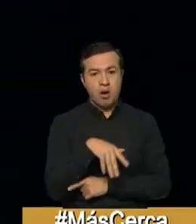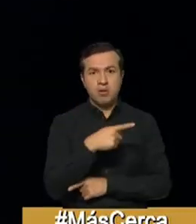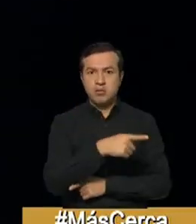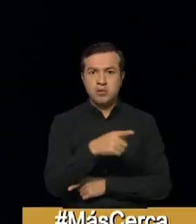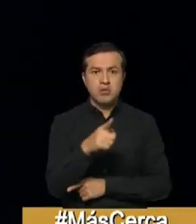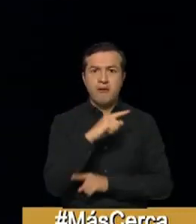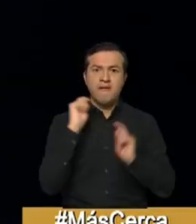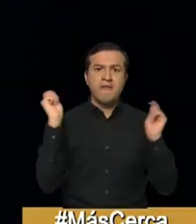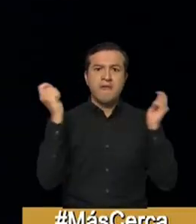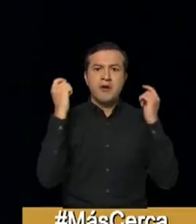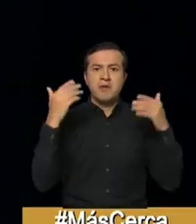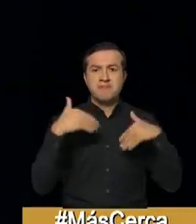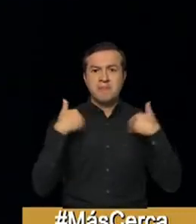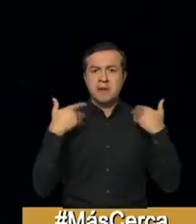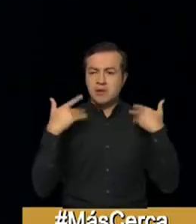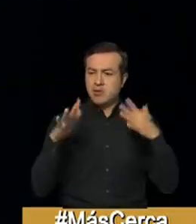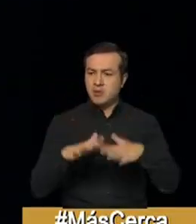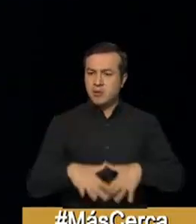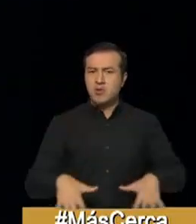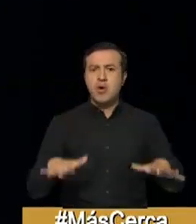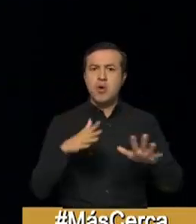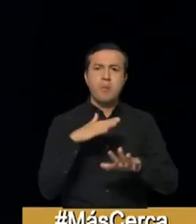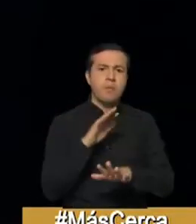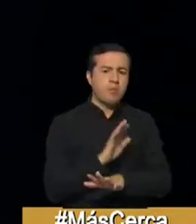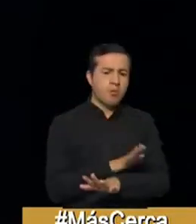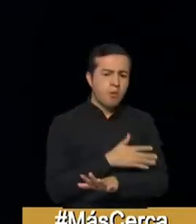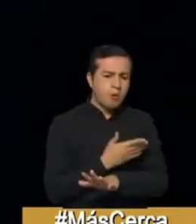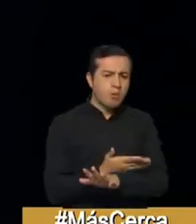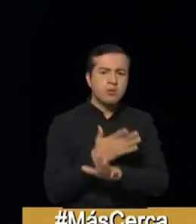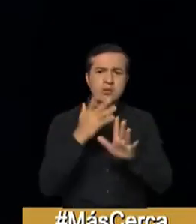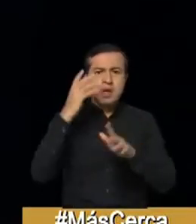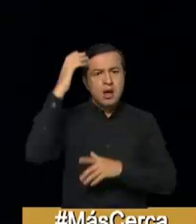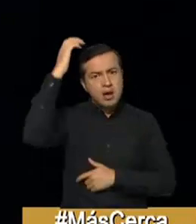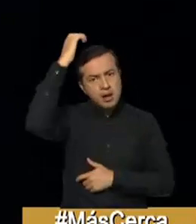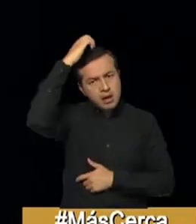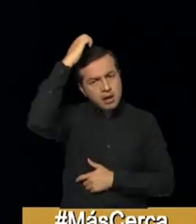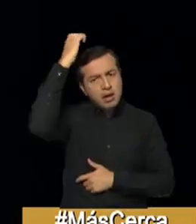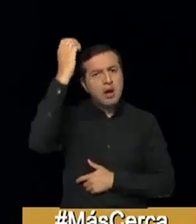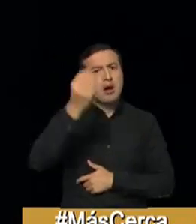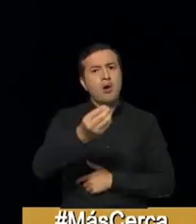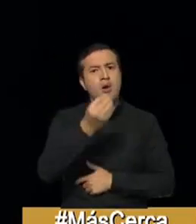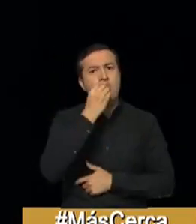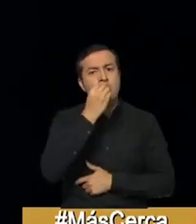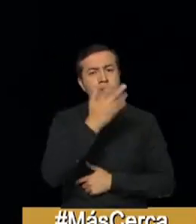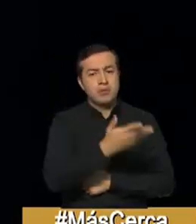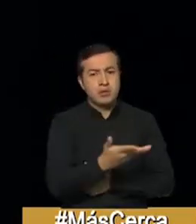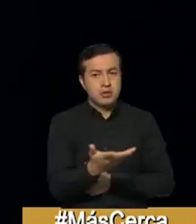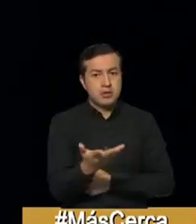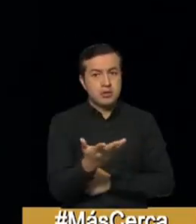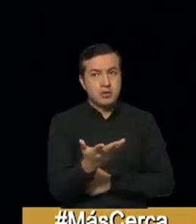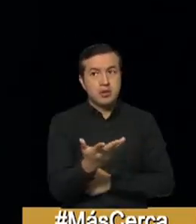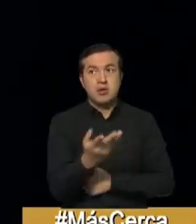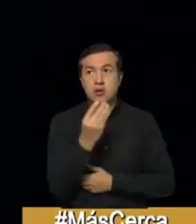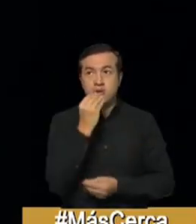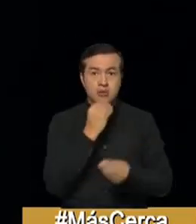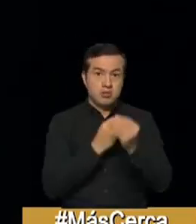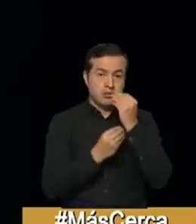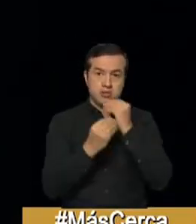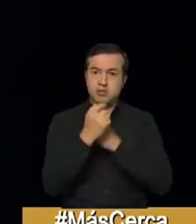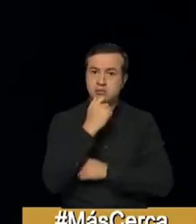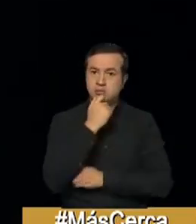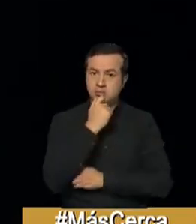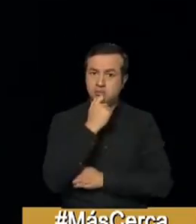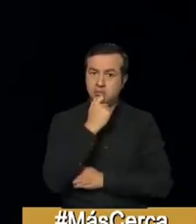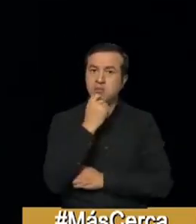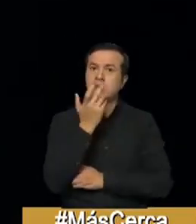se celebran las fiestas allá, con la música, las reinas y la comida. Y vemos acá parte de nutrición y digo, bueno,